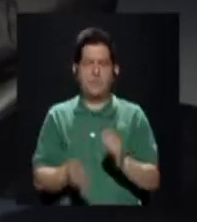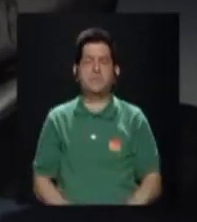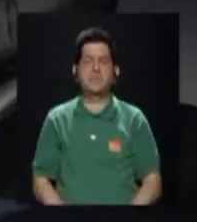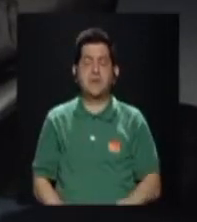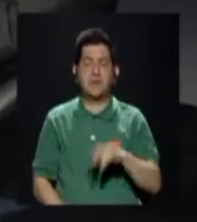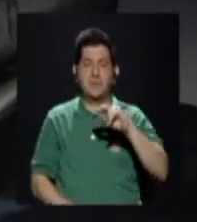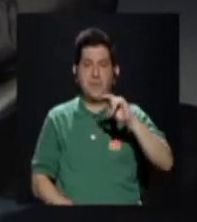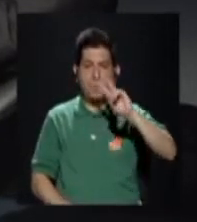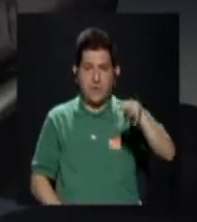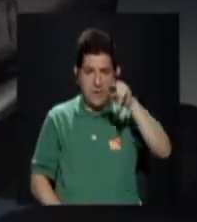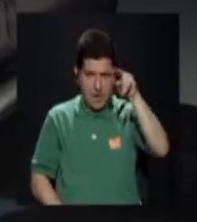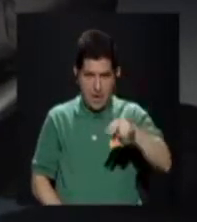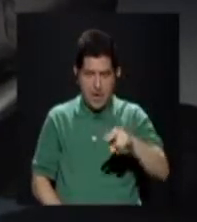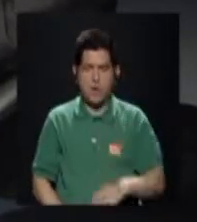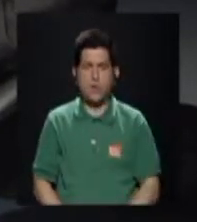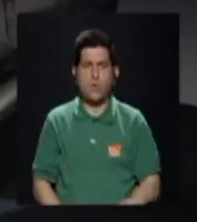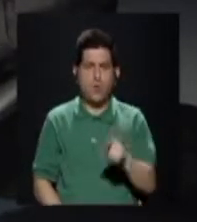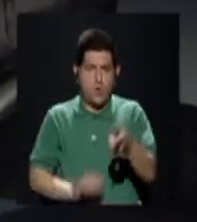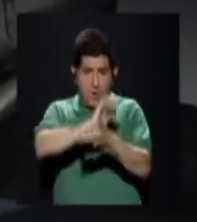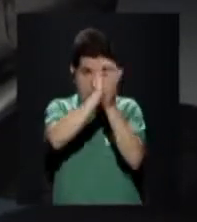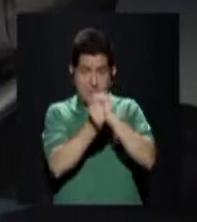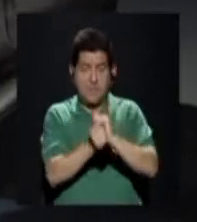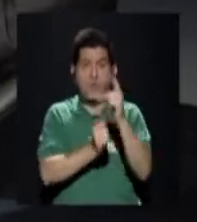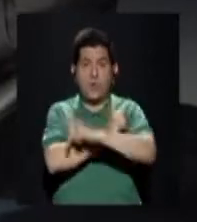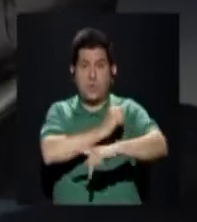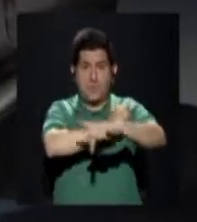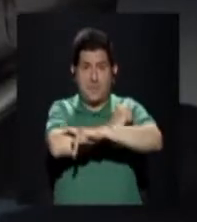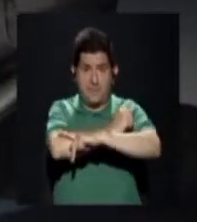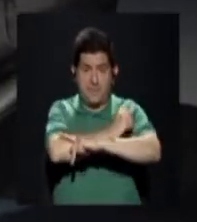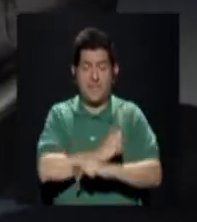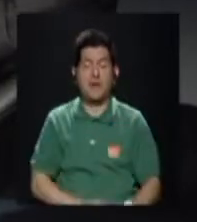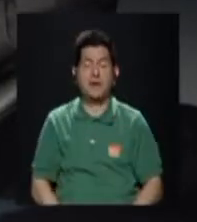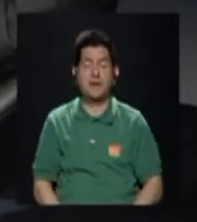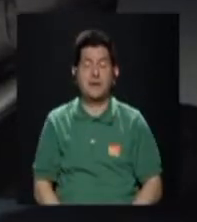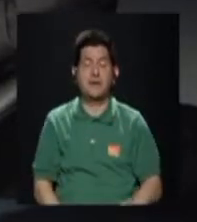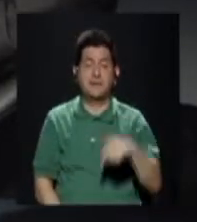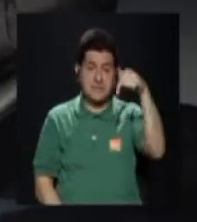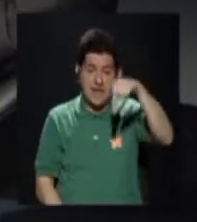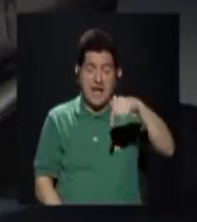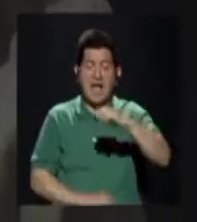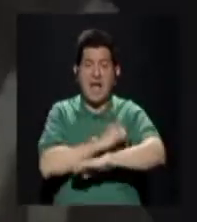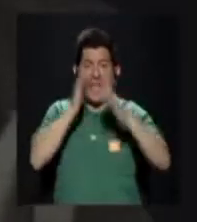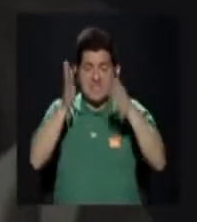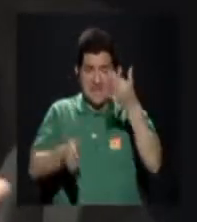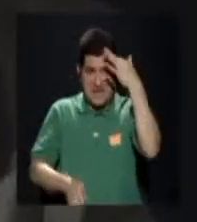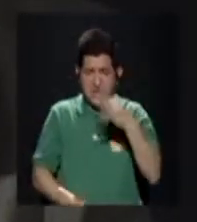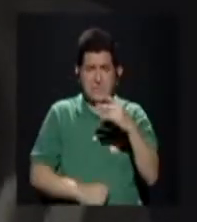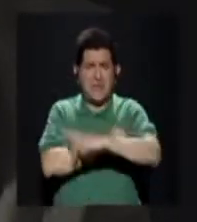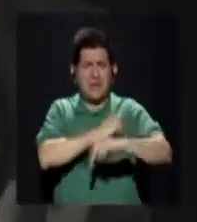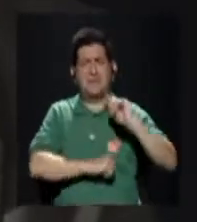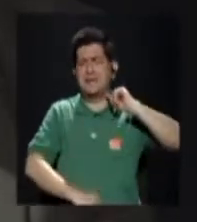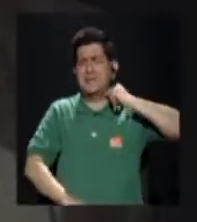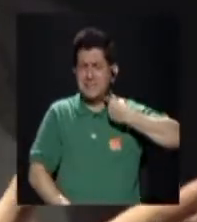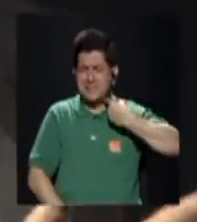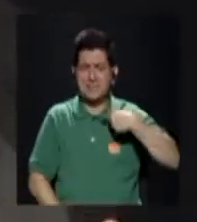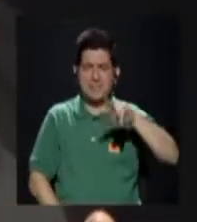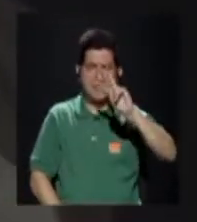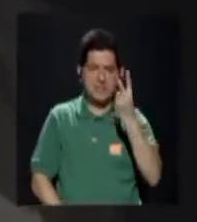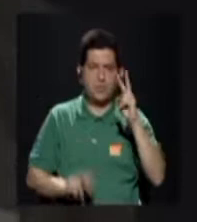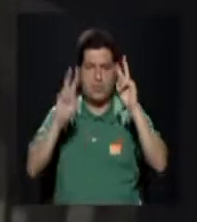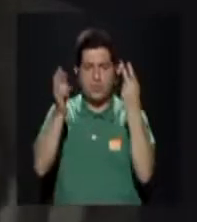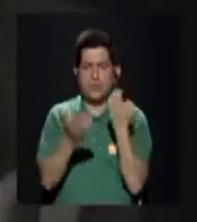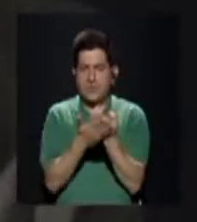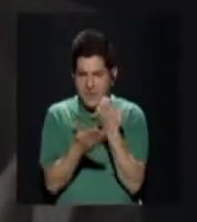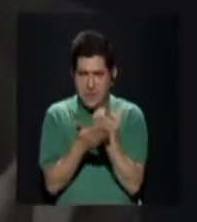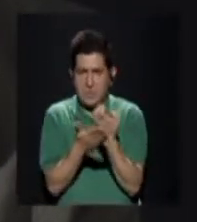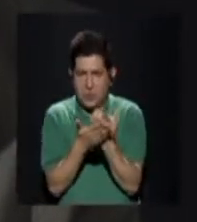en colones. Entonces, para un extranjero el país es súper caro, es muy, muy caro. Y segundo, tenemos un tema que es más